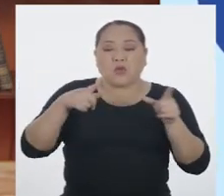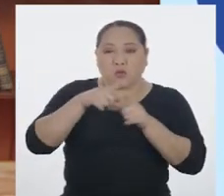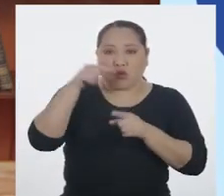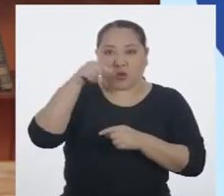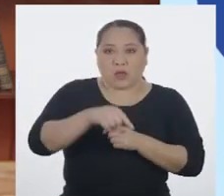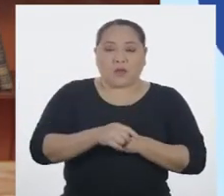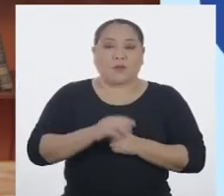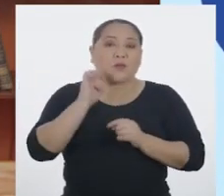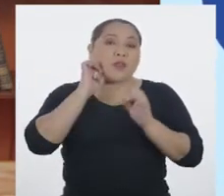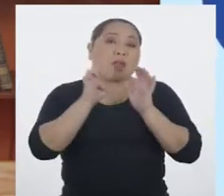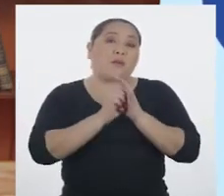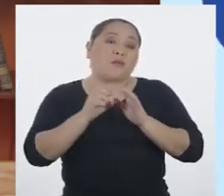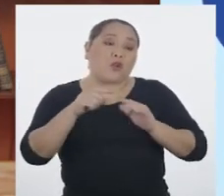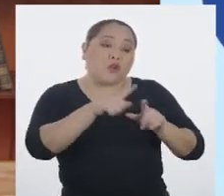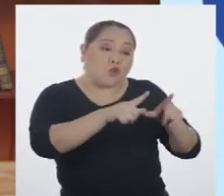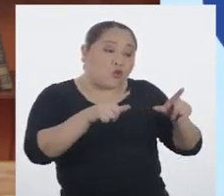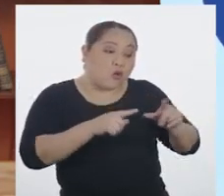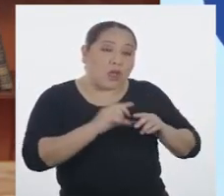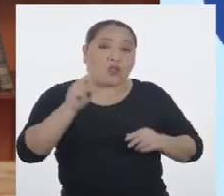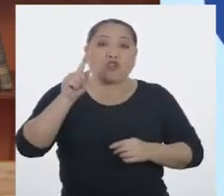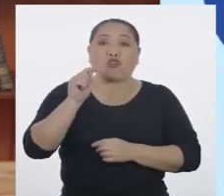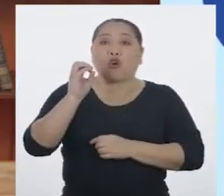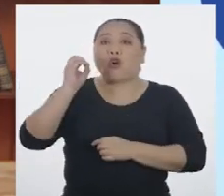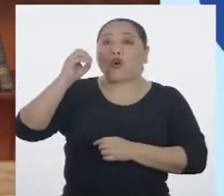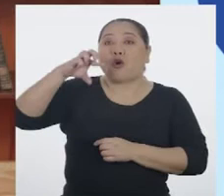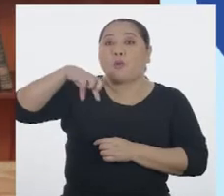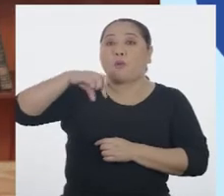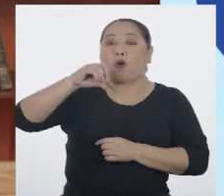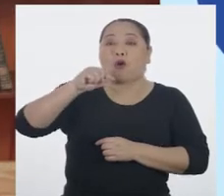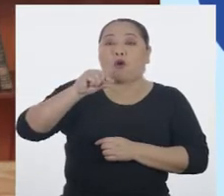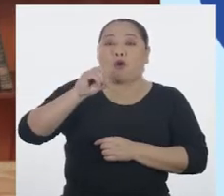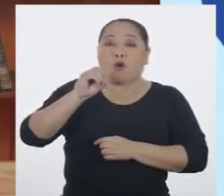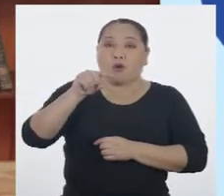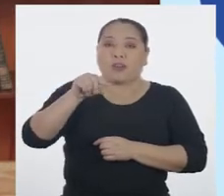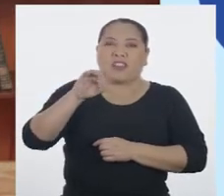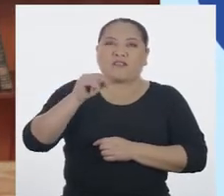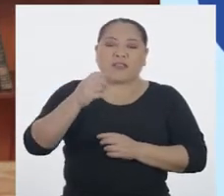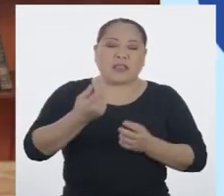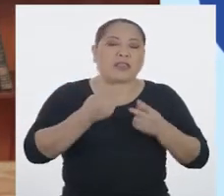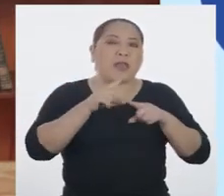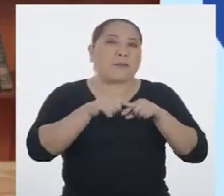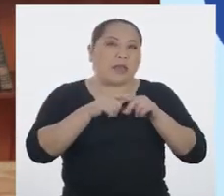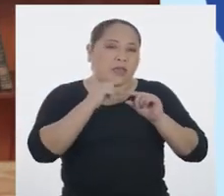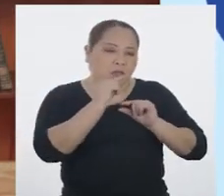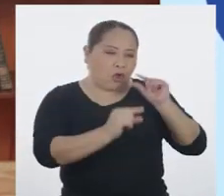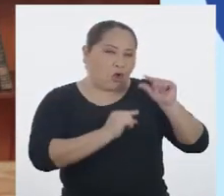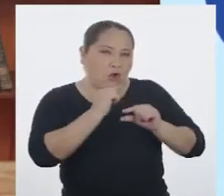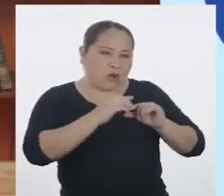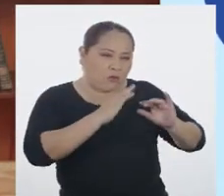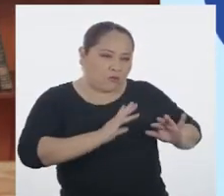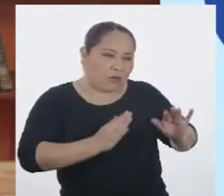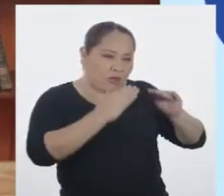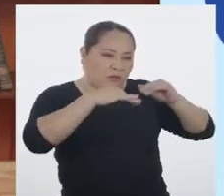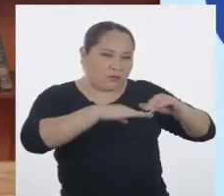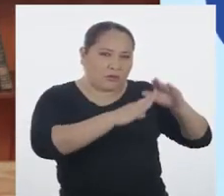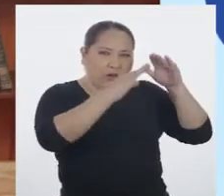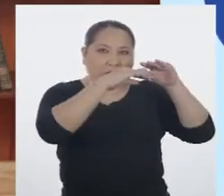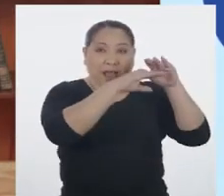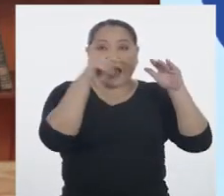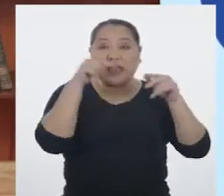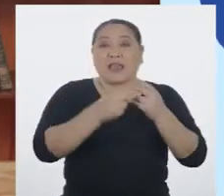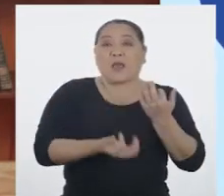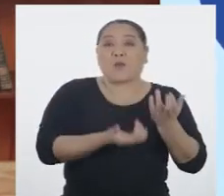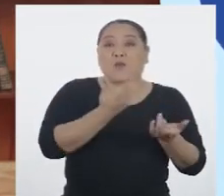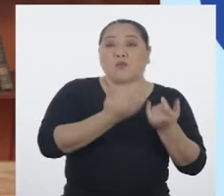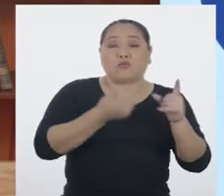condiciones locales como la topografía, es decir, las características del relieve, que en nuestro país es muy